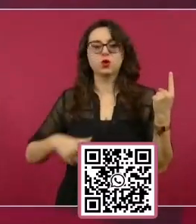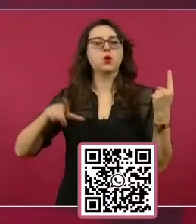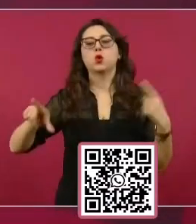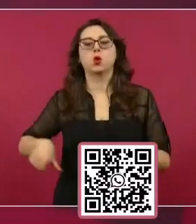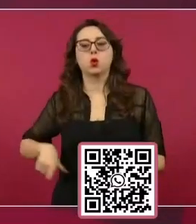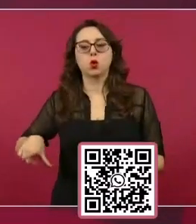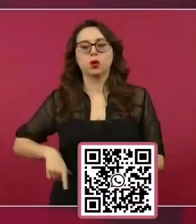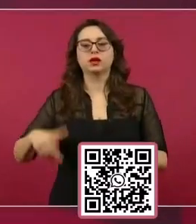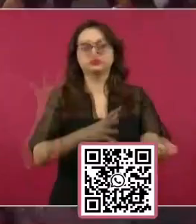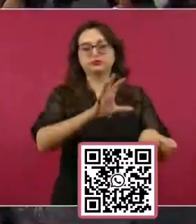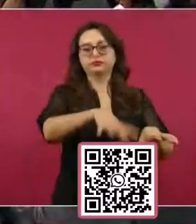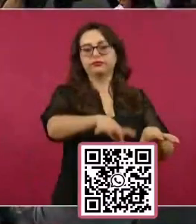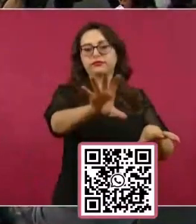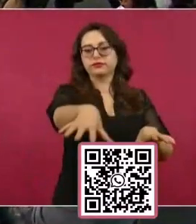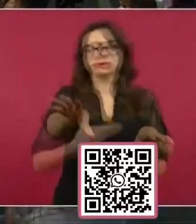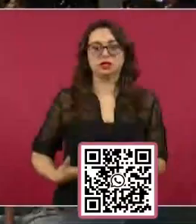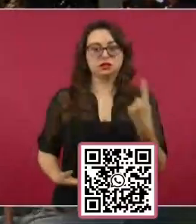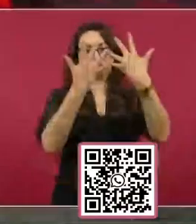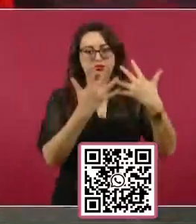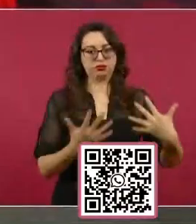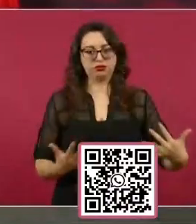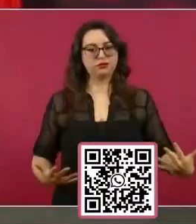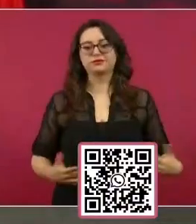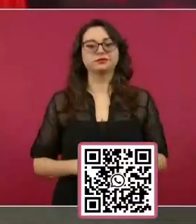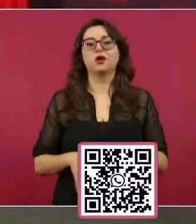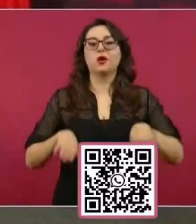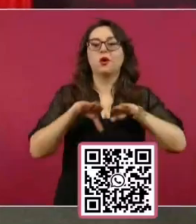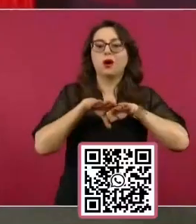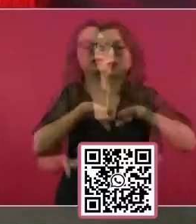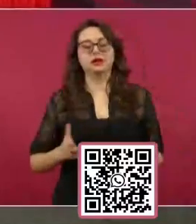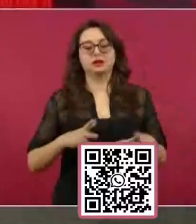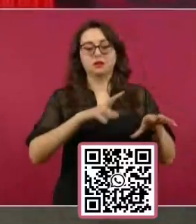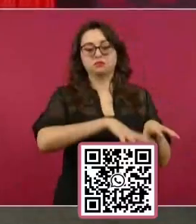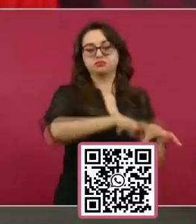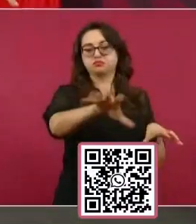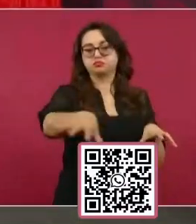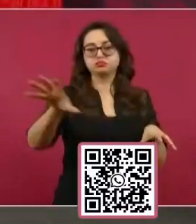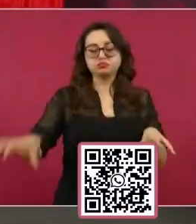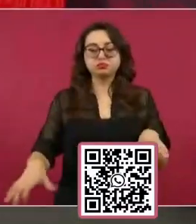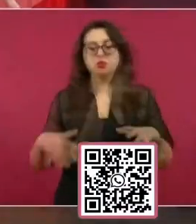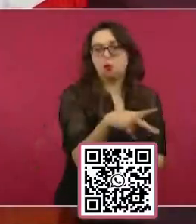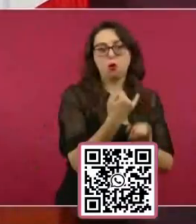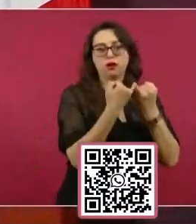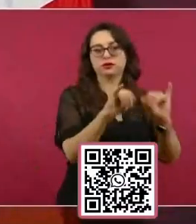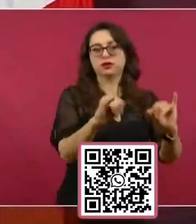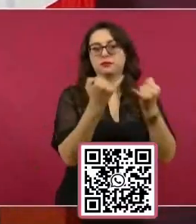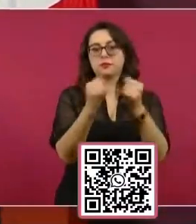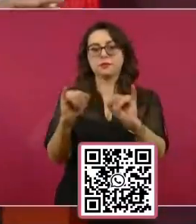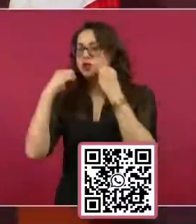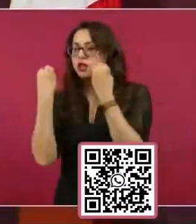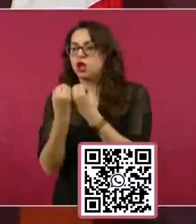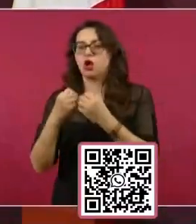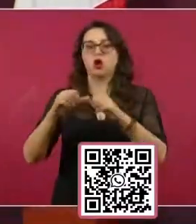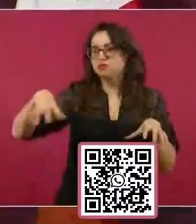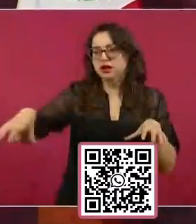los últimos tiempos, sobre todo, muy horizontal y de mucha autonomía relativa en sus instituciones. Tiene muchas agencias